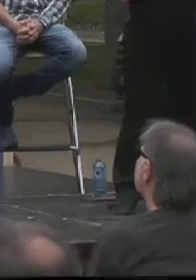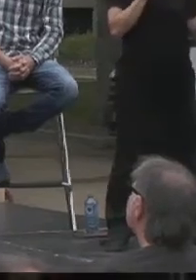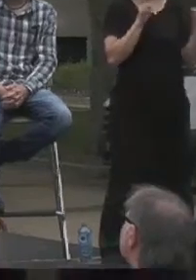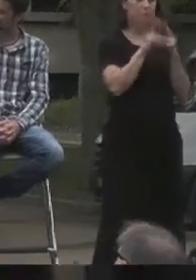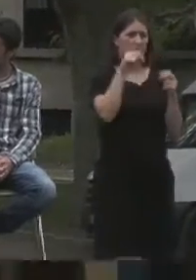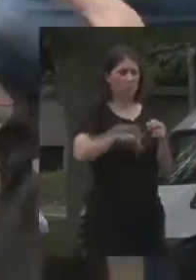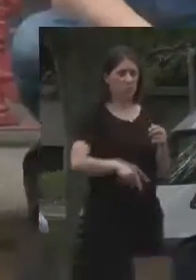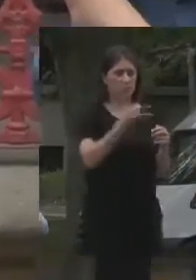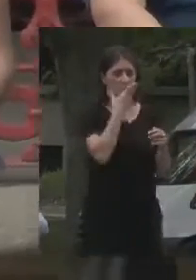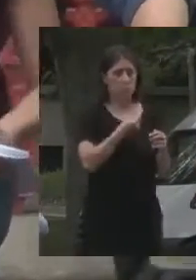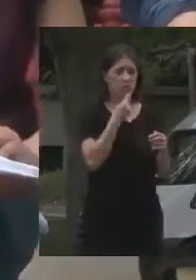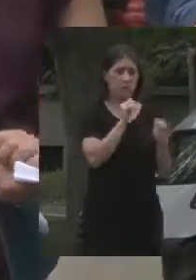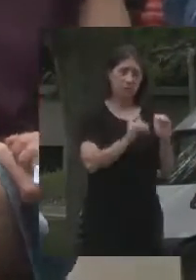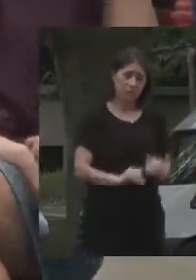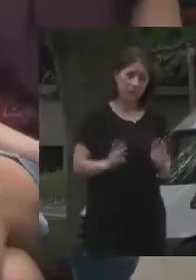menos bonito que este.